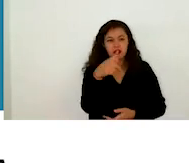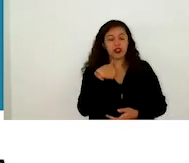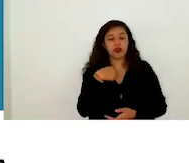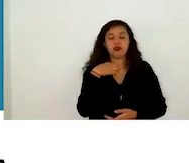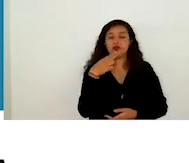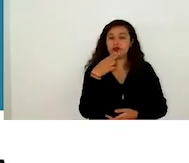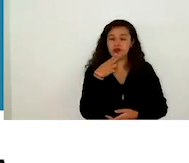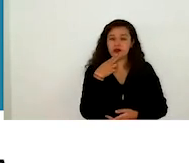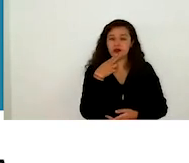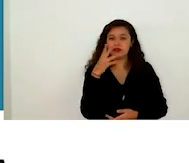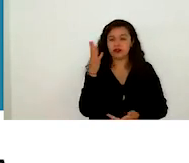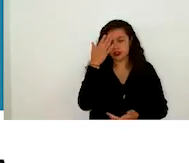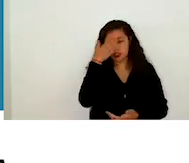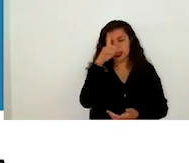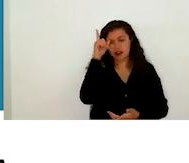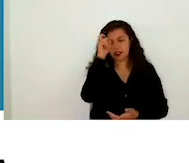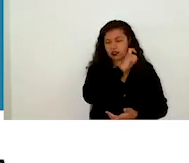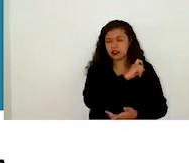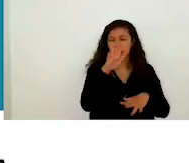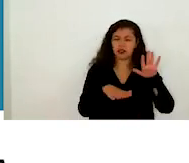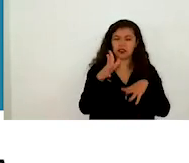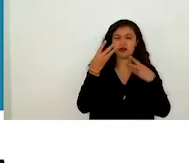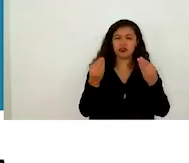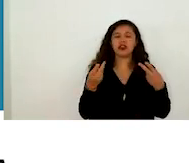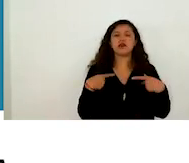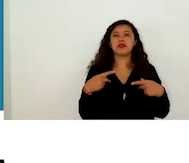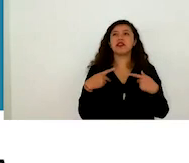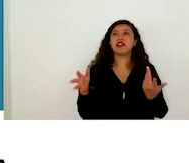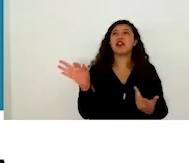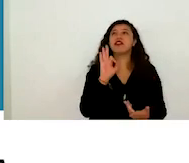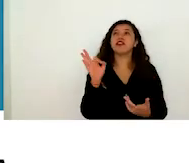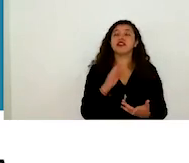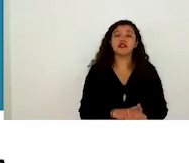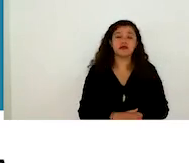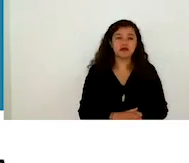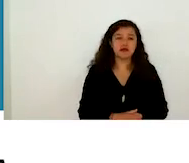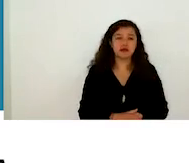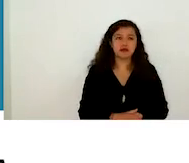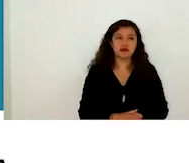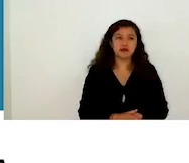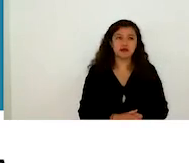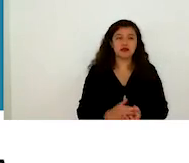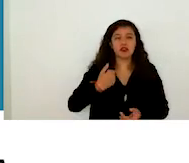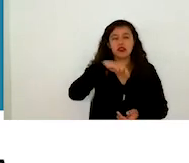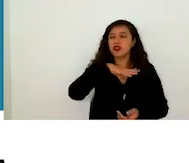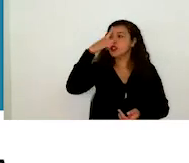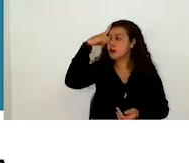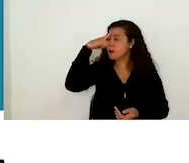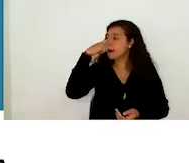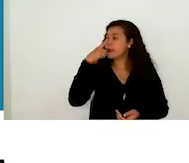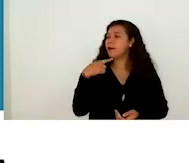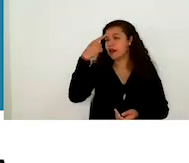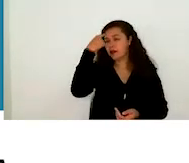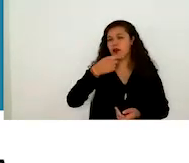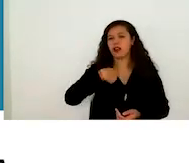yo sé que es complicado muchas veces para ustedes cuando la mejor nosotros no tenemos el perfil para el